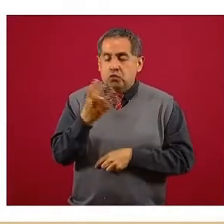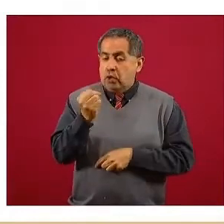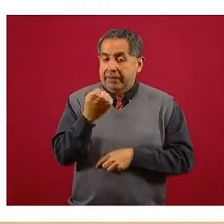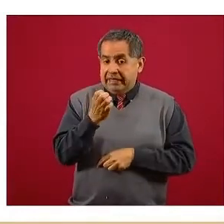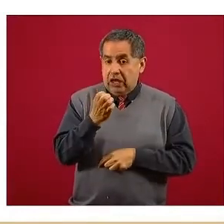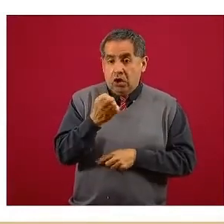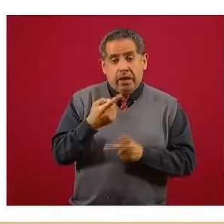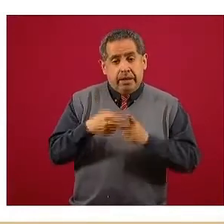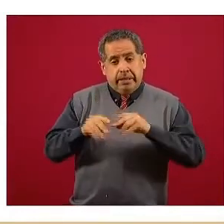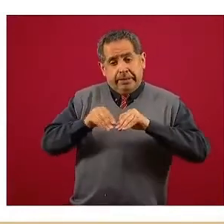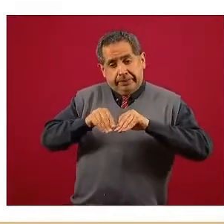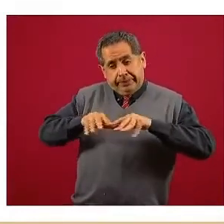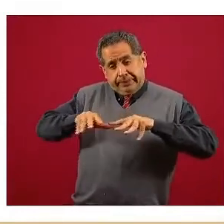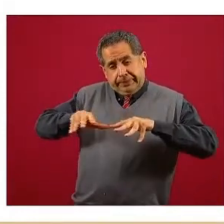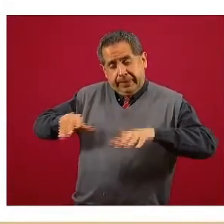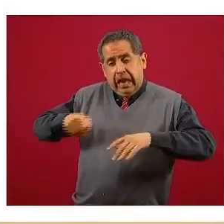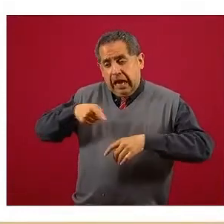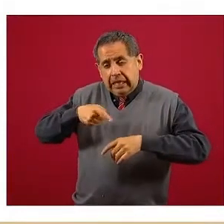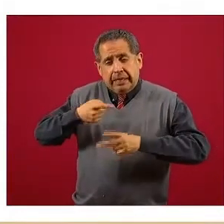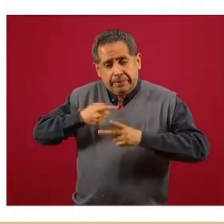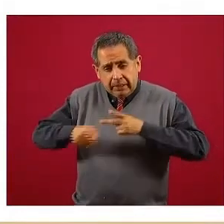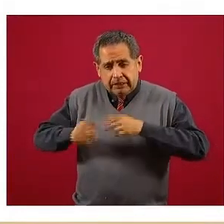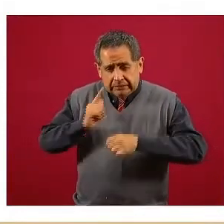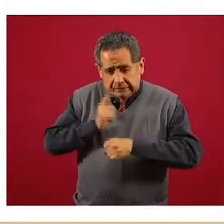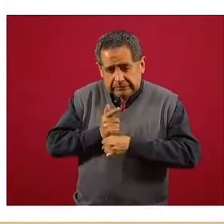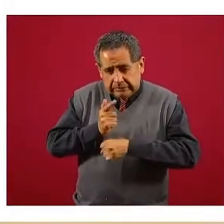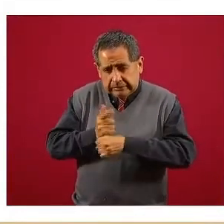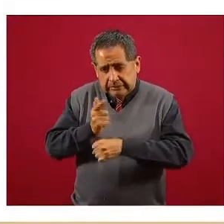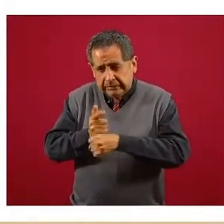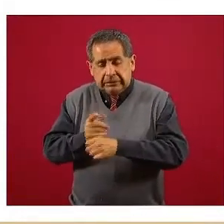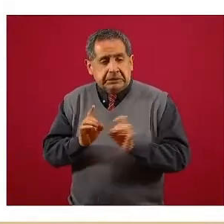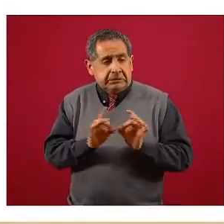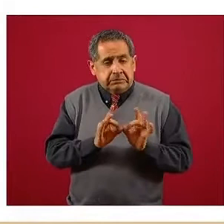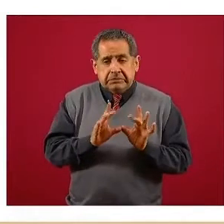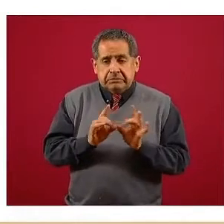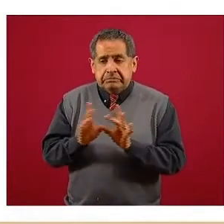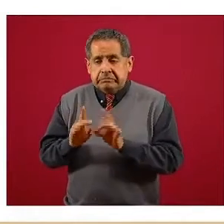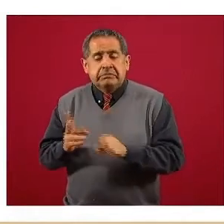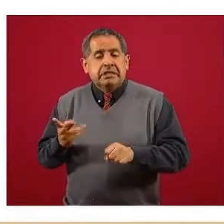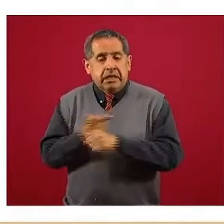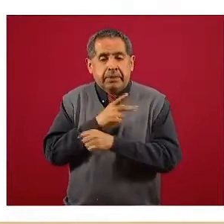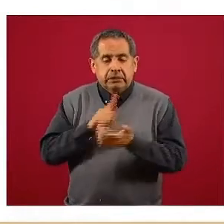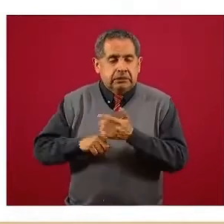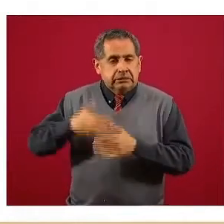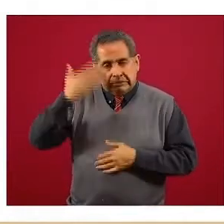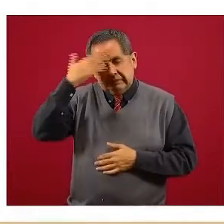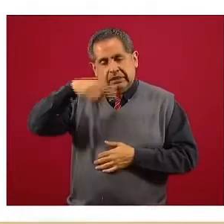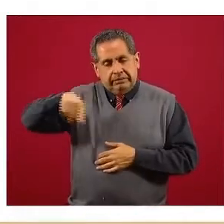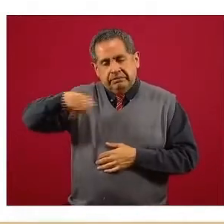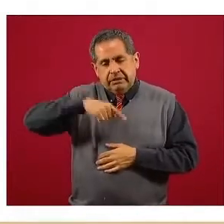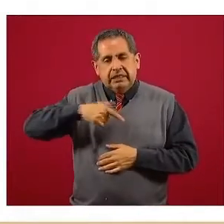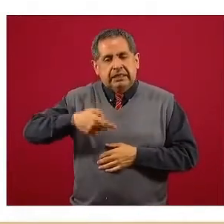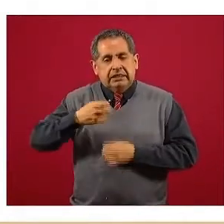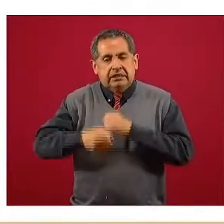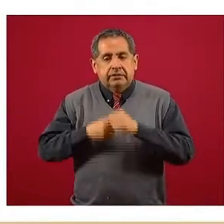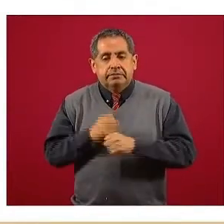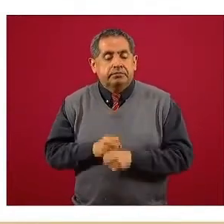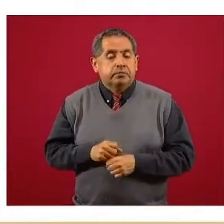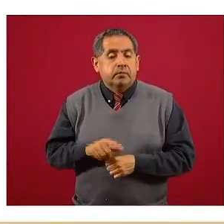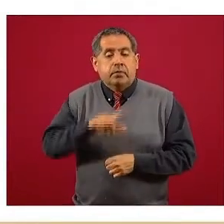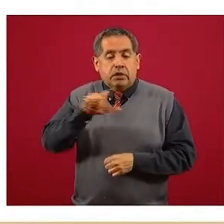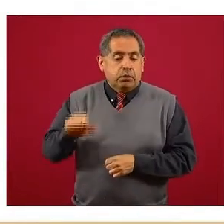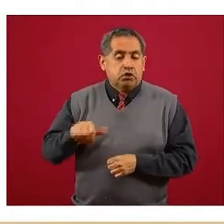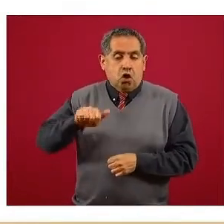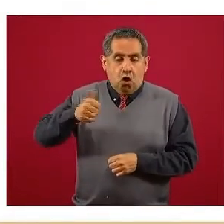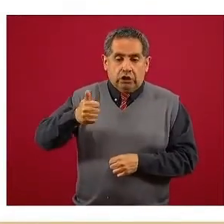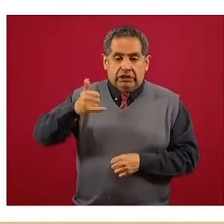y empiezan una serie de eventos que han marcado también pues todo lo que ha ocurrido durante este año. Para el